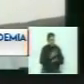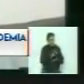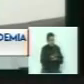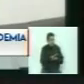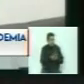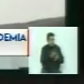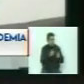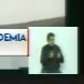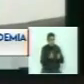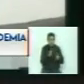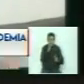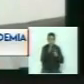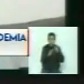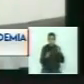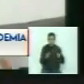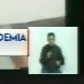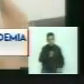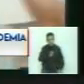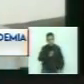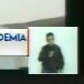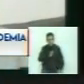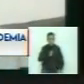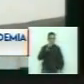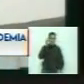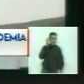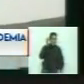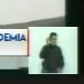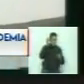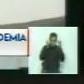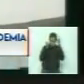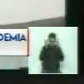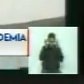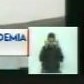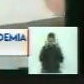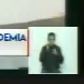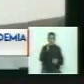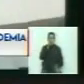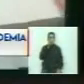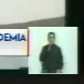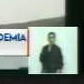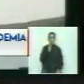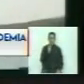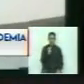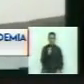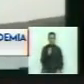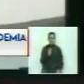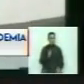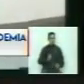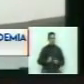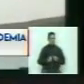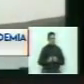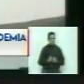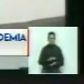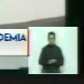estos momentos tendrá un poco de tos, un poco de dolor de cabeza, y que probablemente ya se infectó y que pase la enfermedad sin